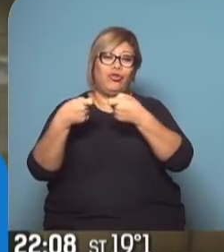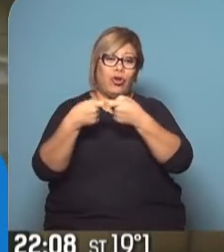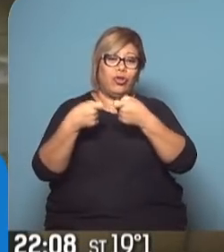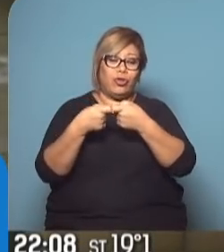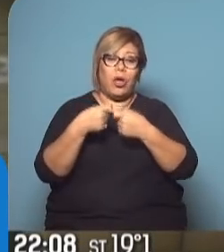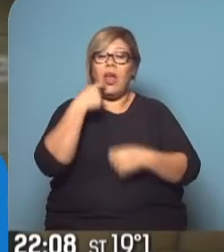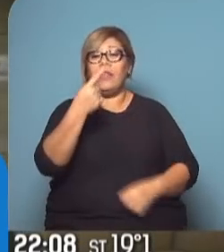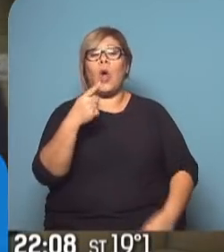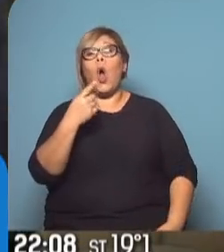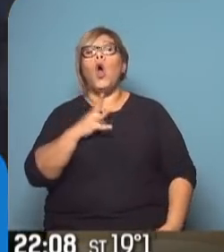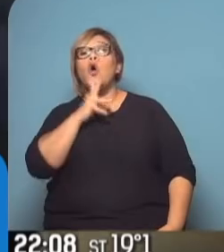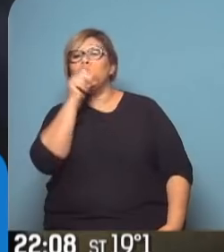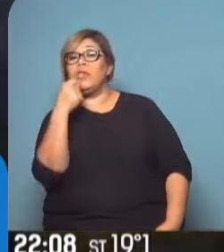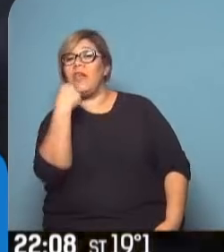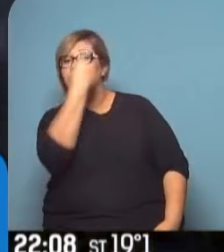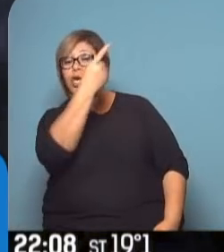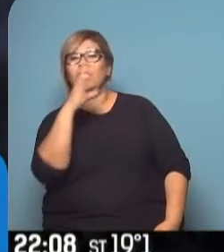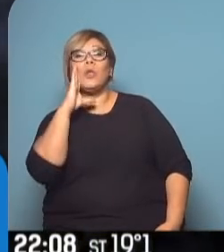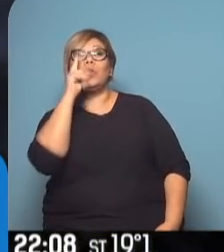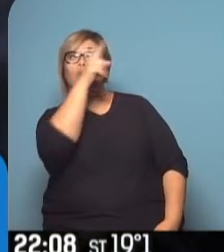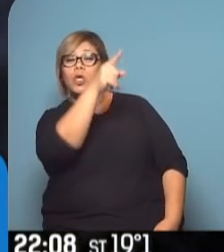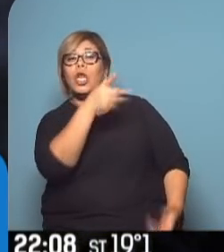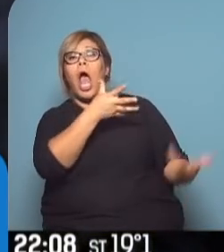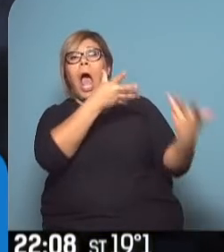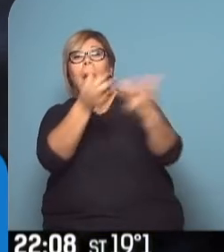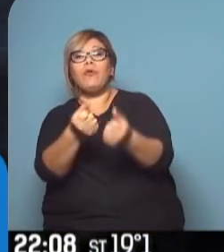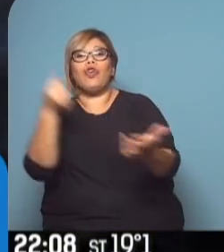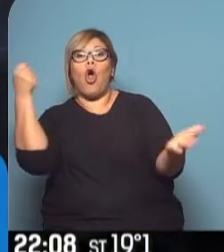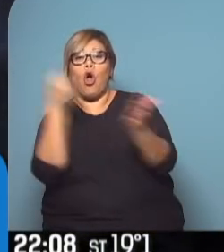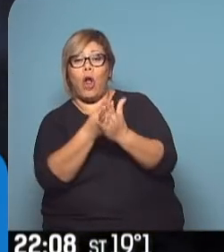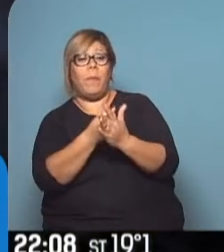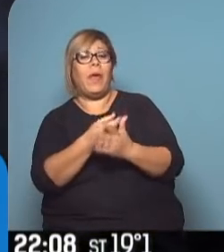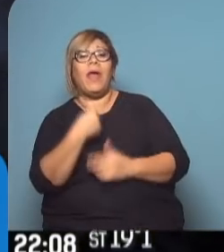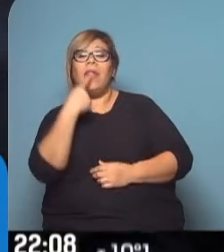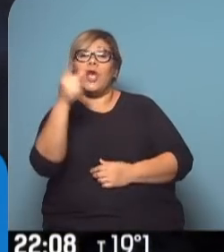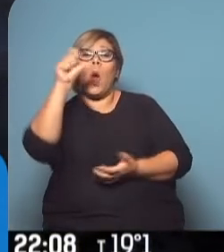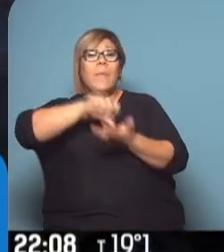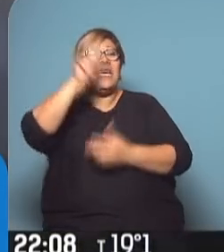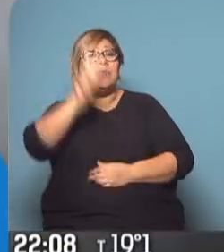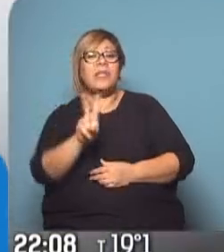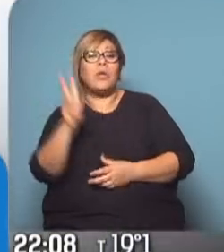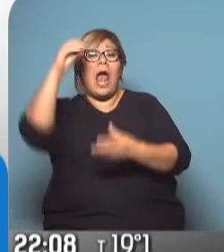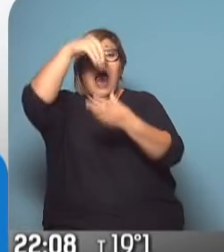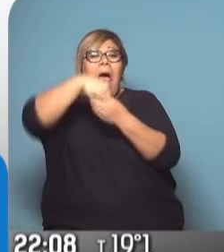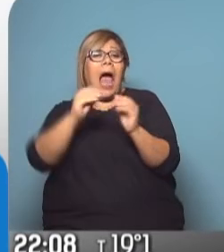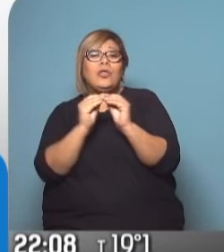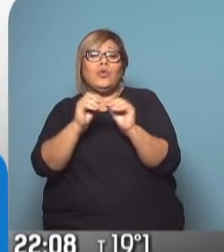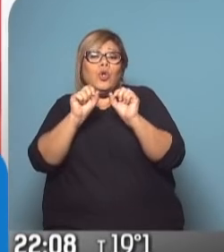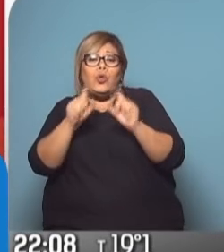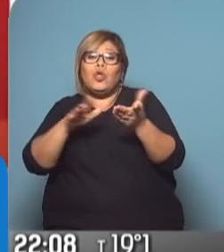acusó a Washington de apoyar el intento de golpe y pidió que se deje a Venezuela resolver sus problemas internos.